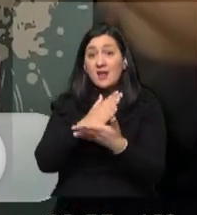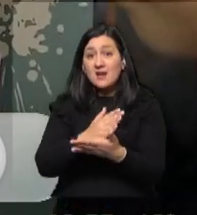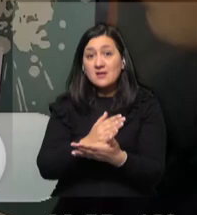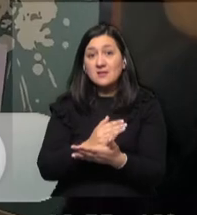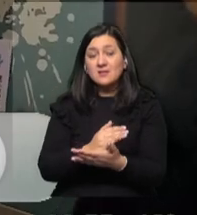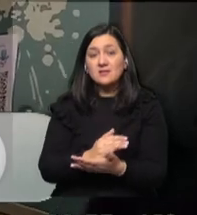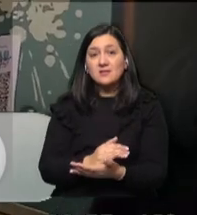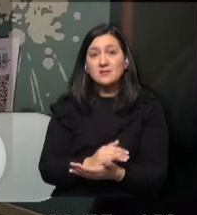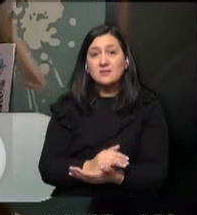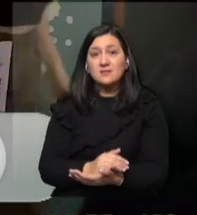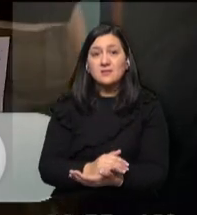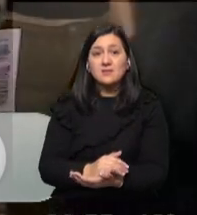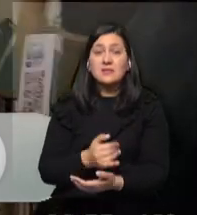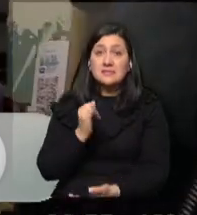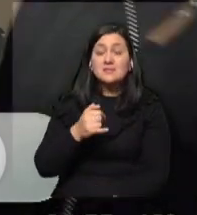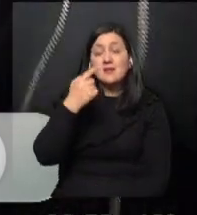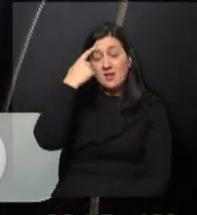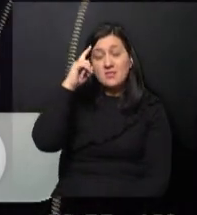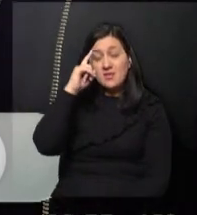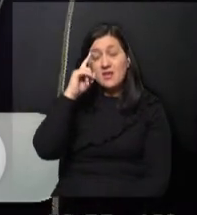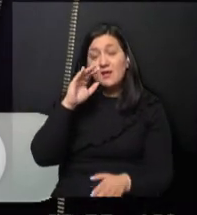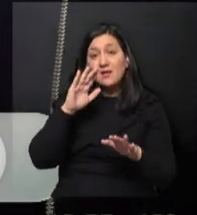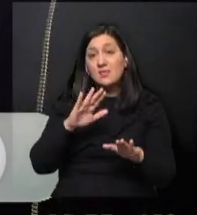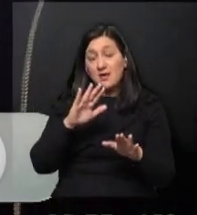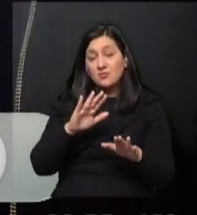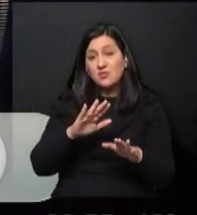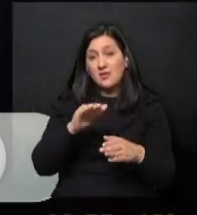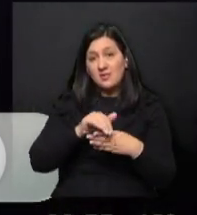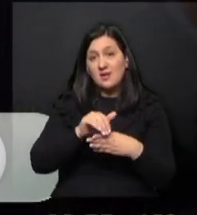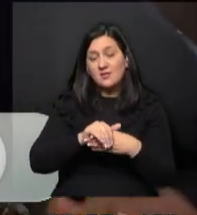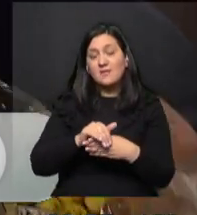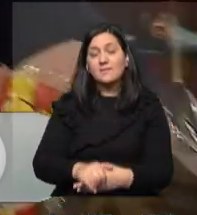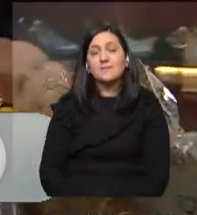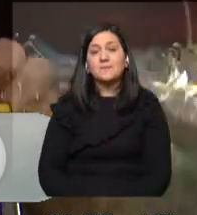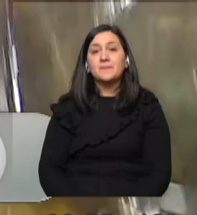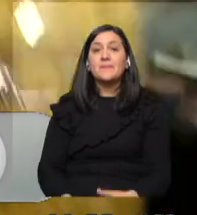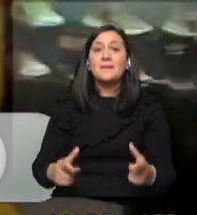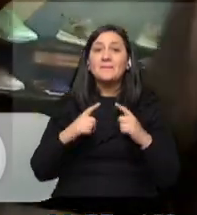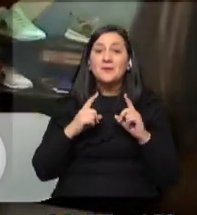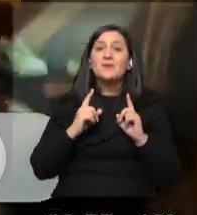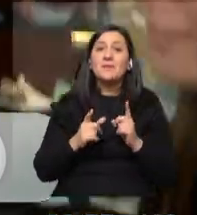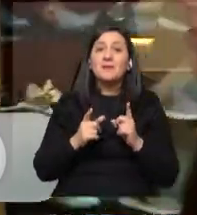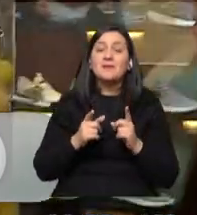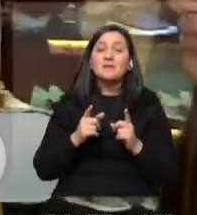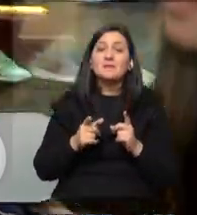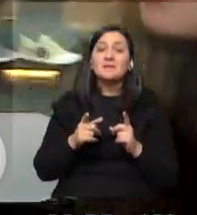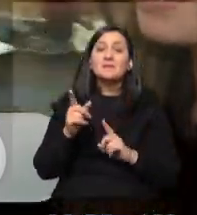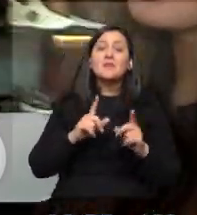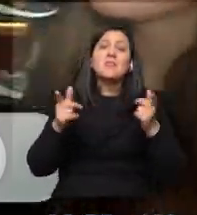no? Sí, la idea es quedarnos hasta lo más tarde que podamos. Bien, excelente, qué bueno. Bueno, espero que también de uno de estos esté